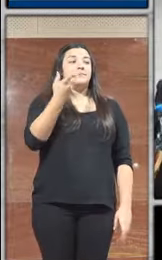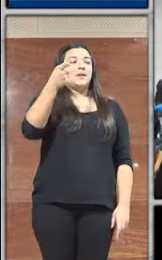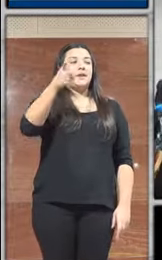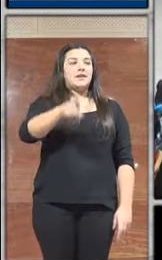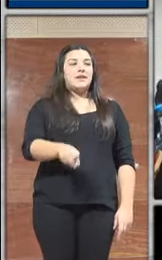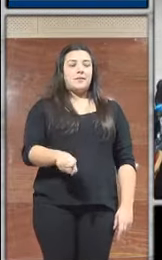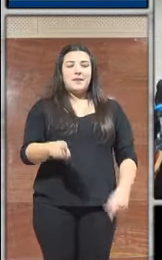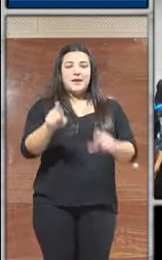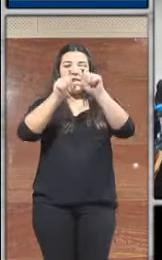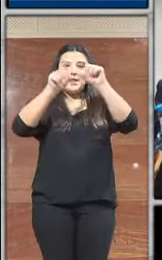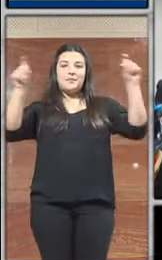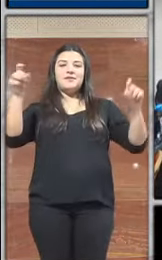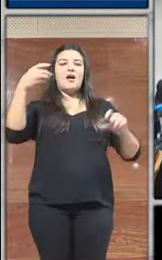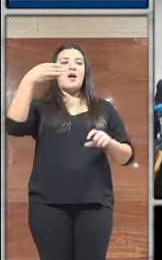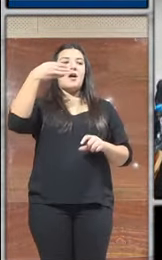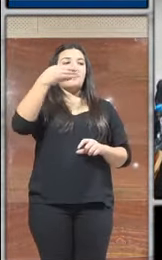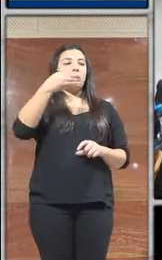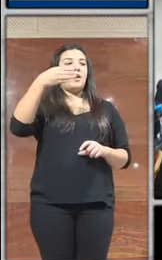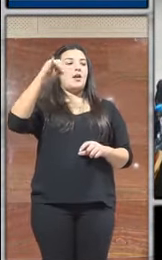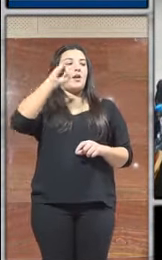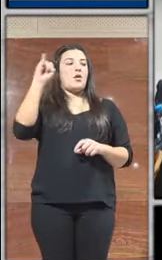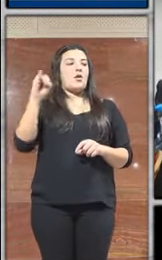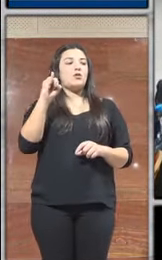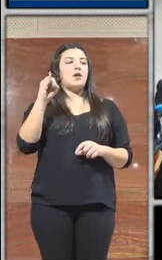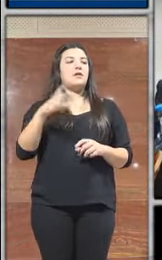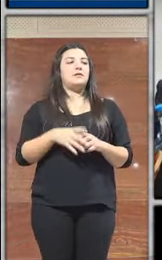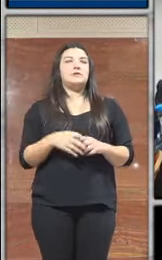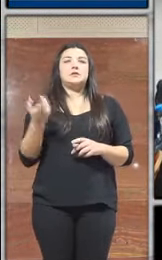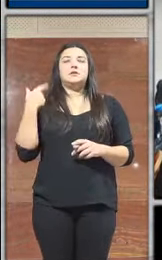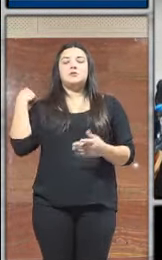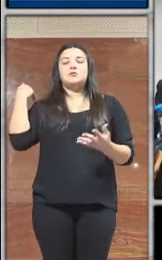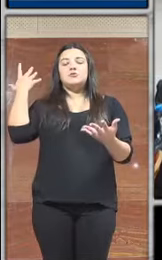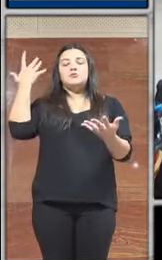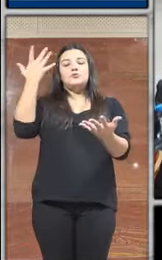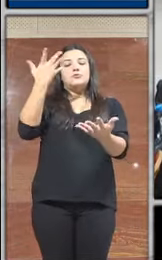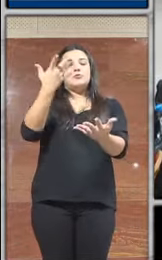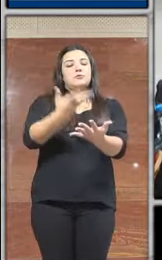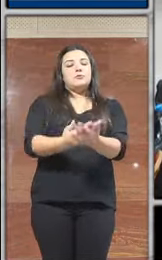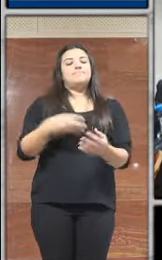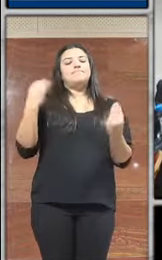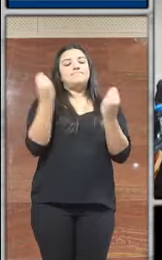empresa BJ que ya lleva mucho tiempo trabajando y todos conocéis